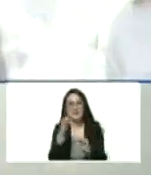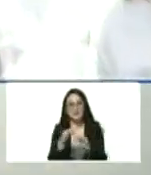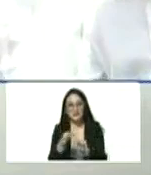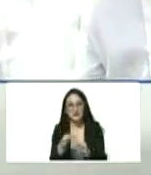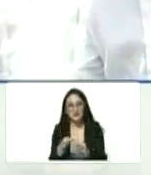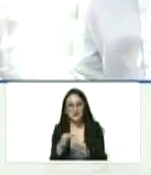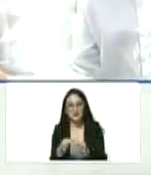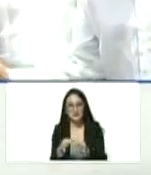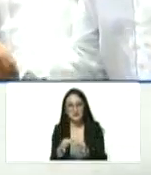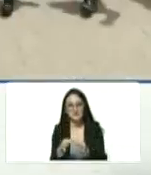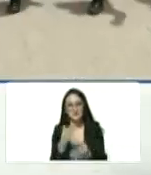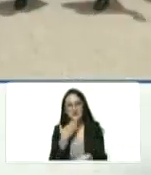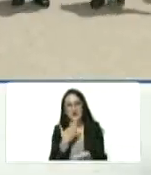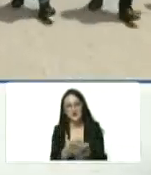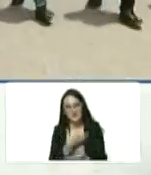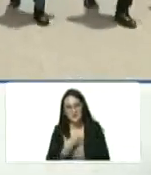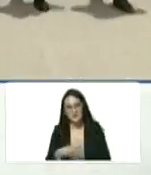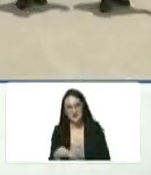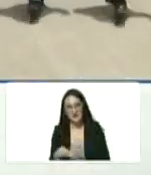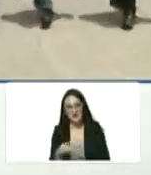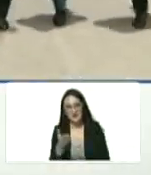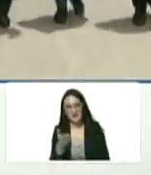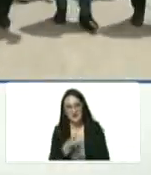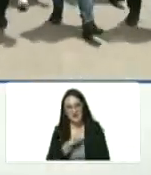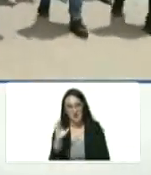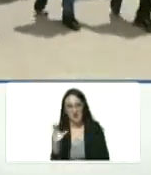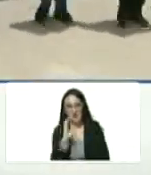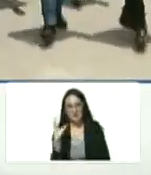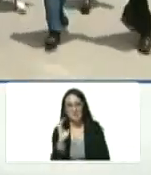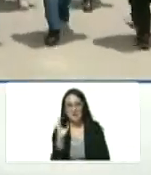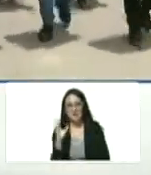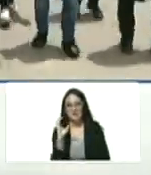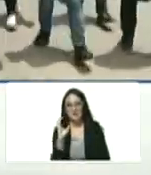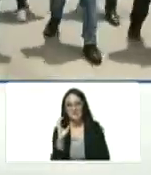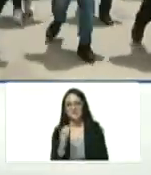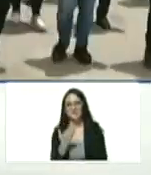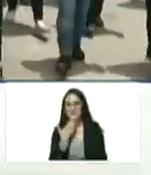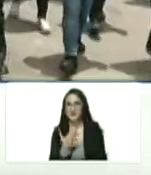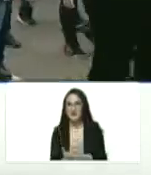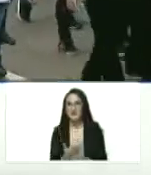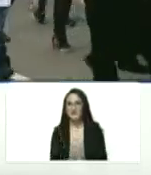septiembre, y le agradezco al presidente Gustavo Petro de Colombia.